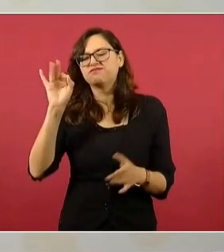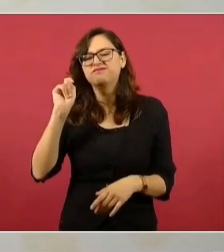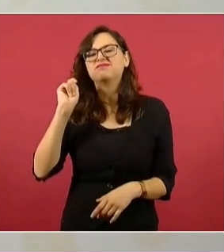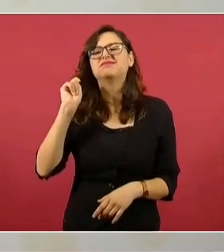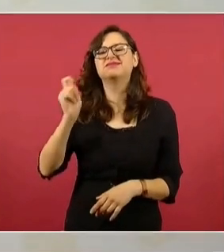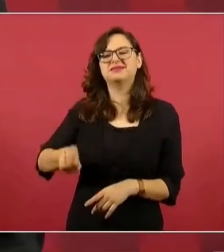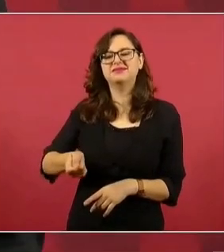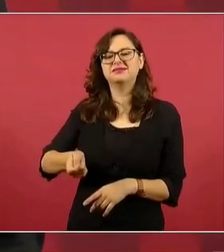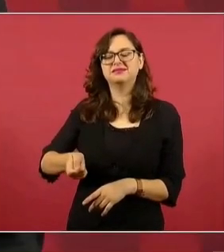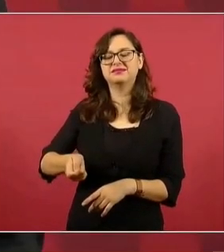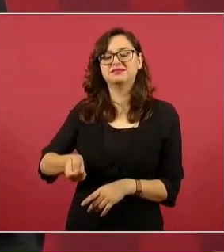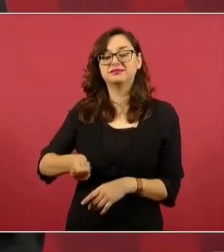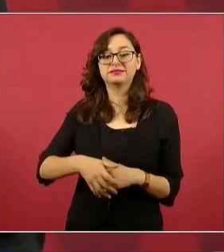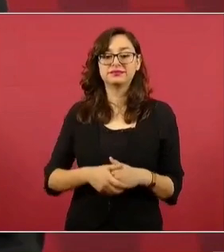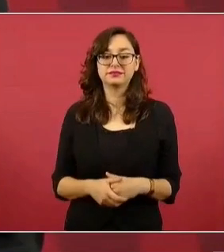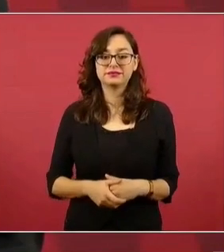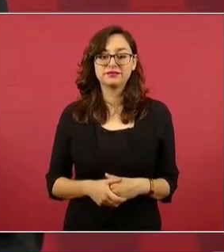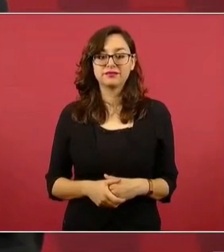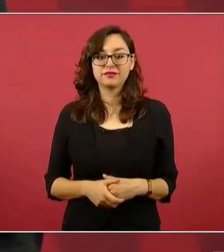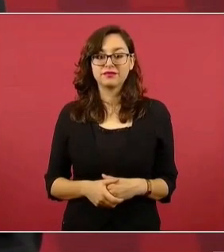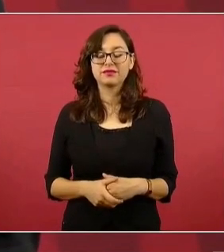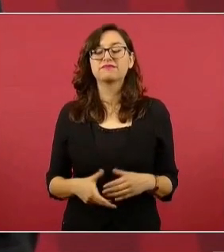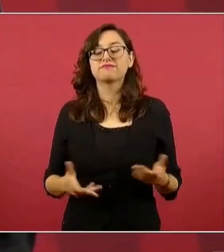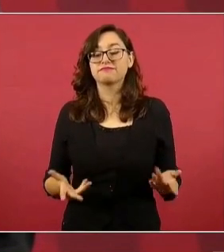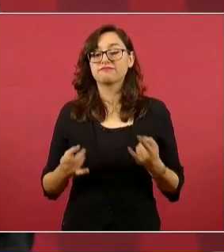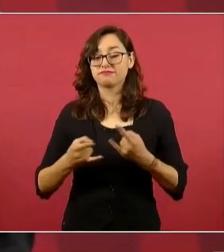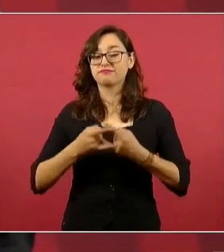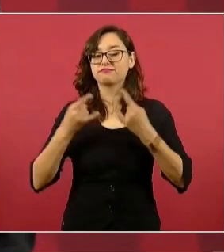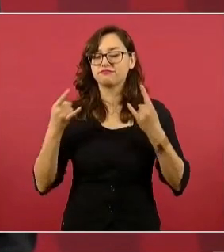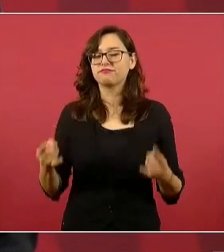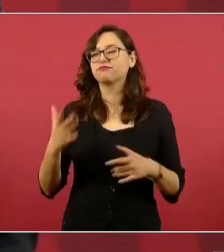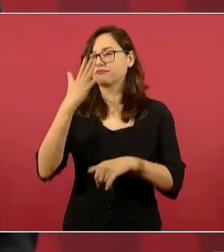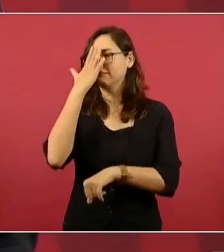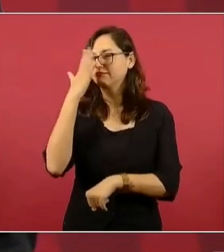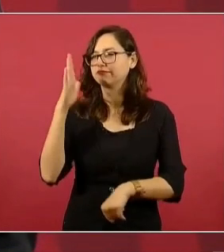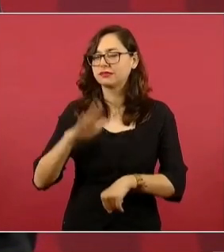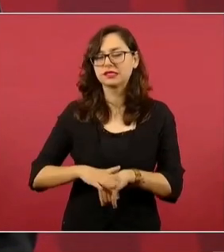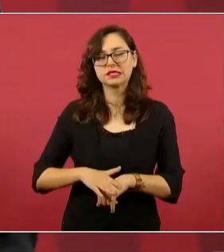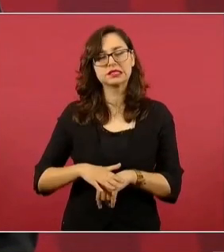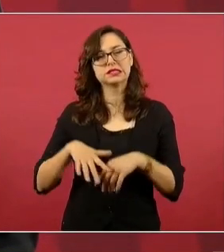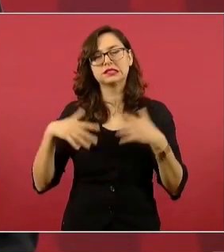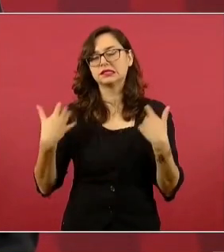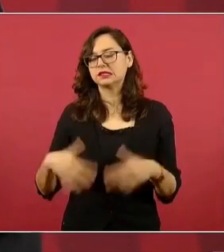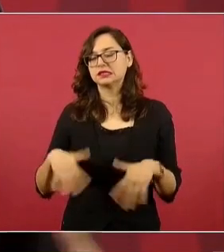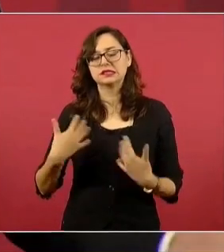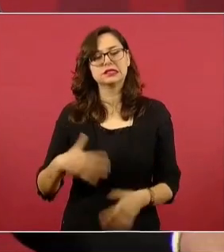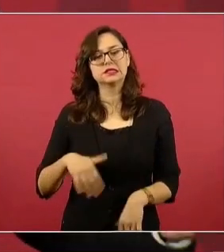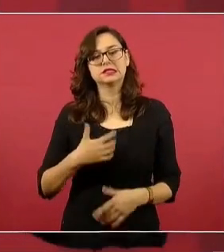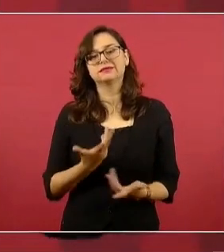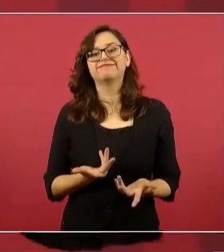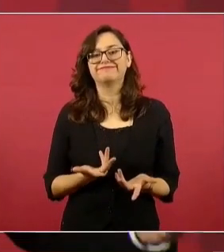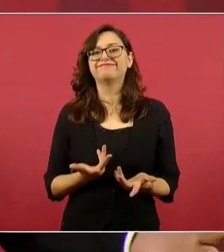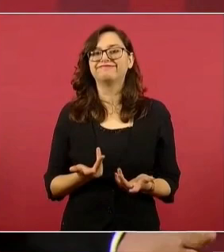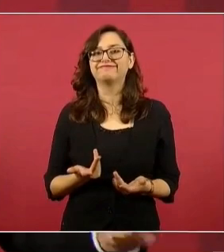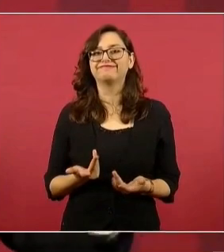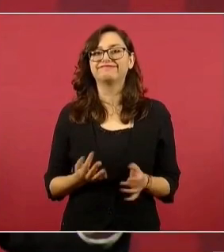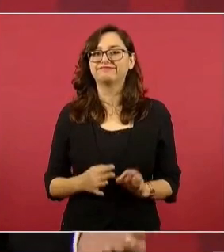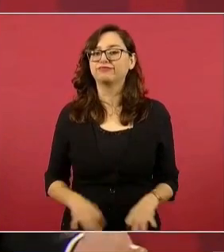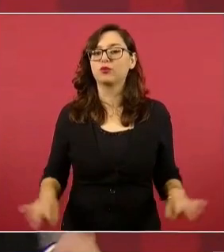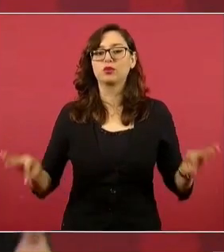Que nos dejaron esos acontecimientos lamentables, de que hay que apoyarse en el